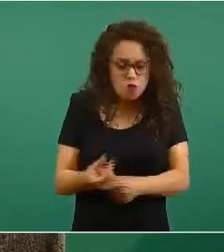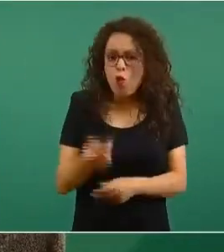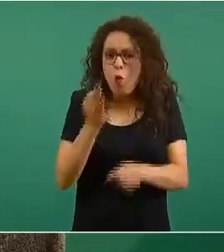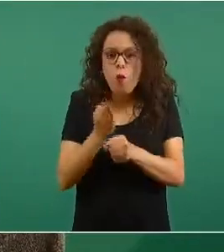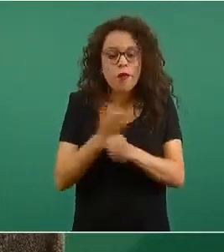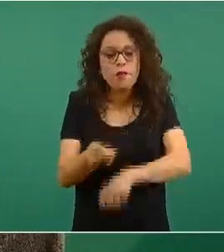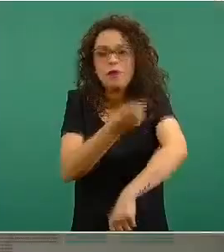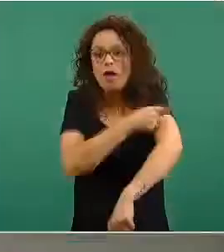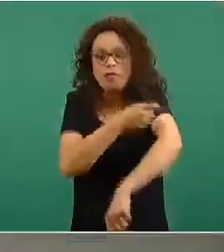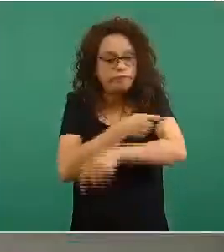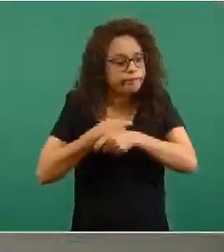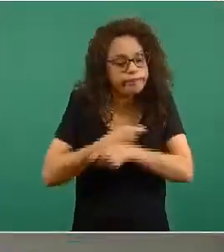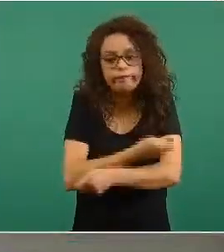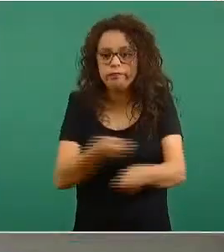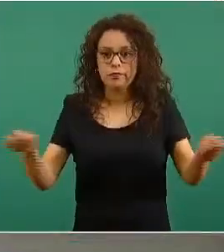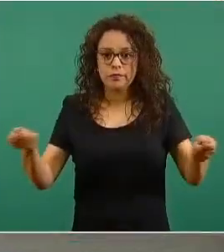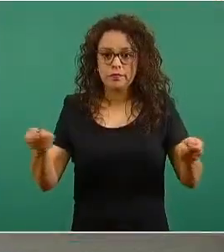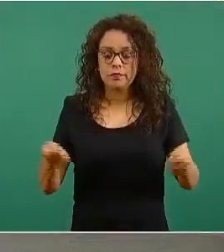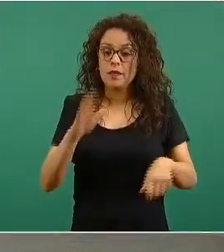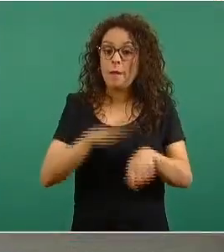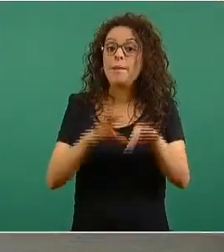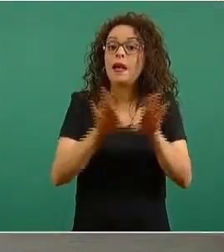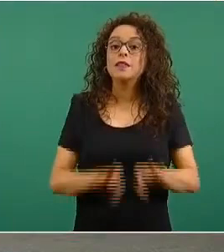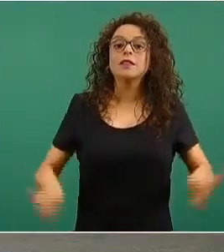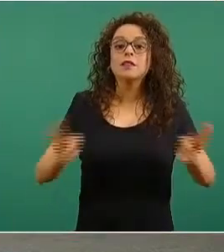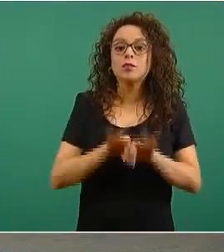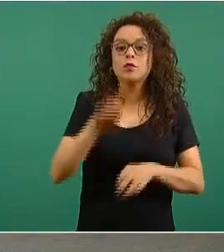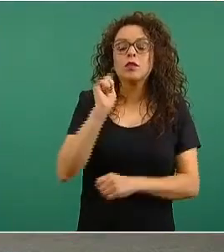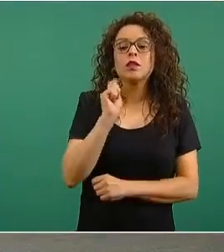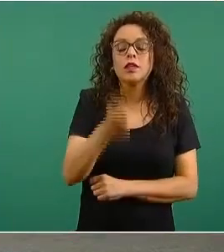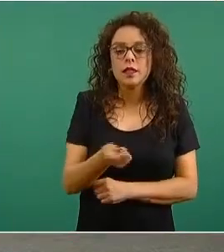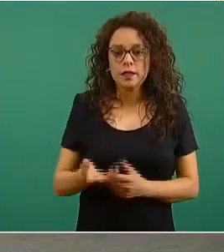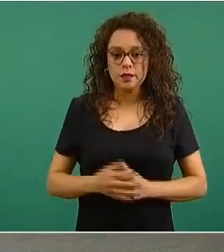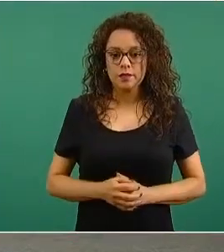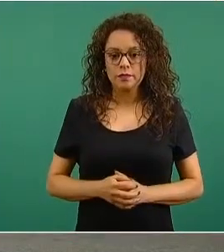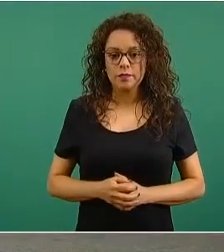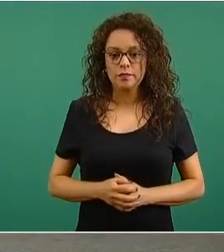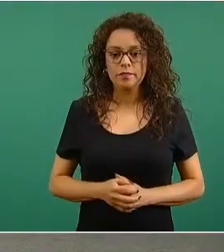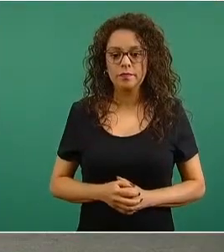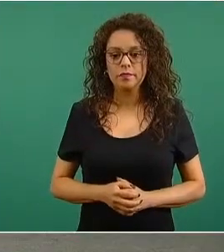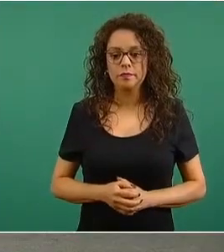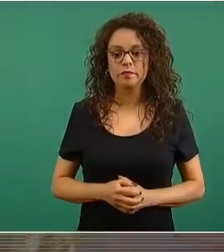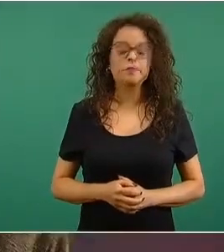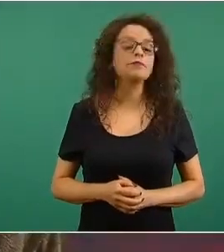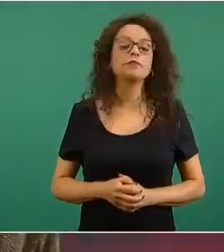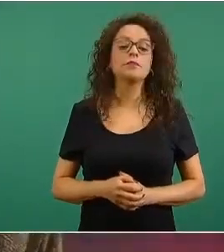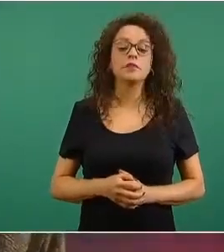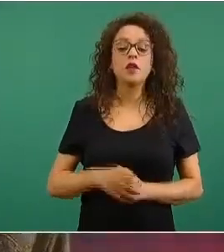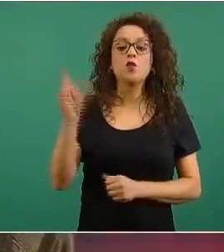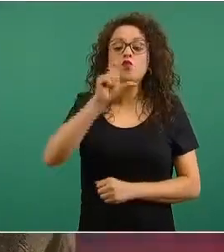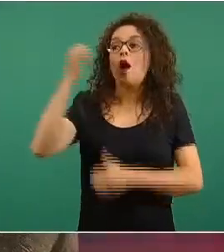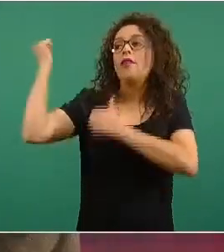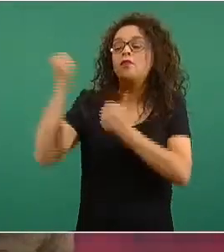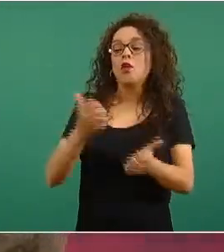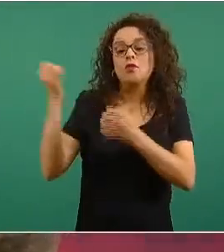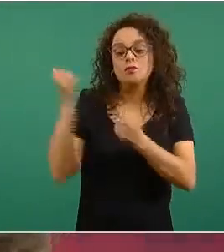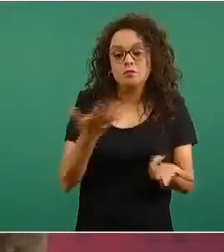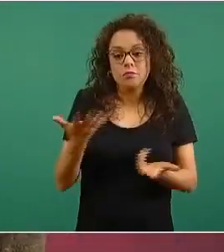lo importante es que está hasta cierto punto indeterminado la velocidad a la que llegarán. Ahora, ¿qué implica